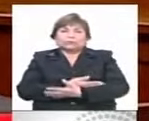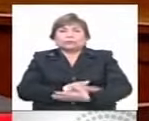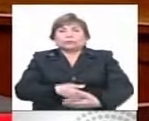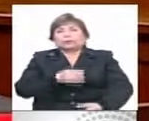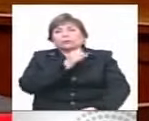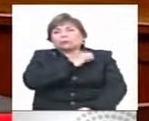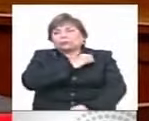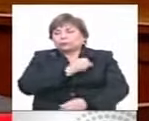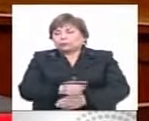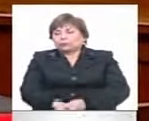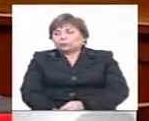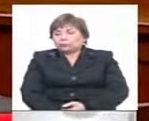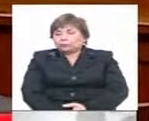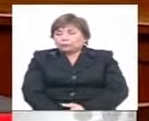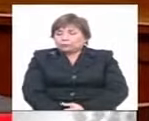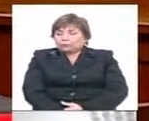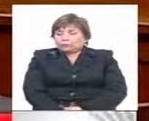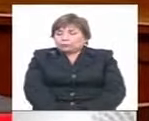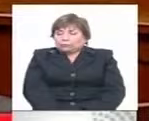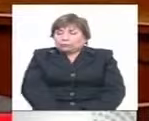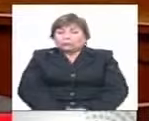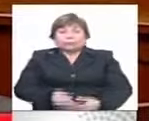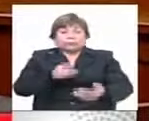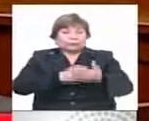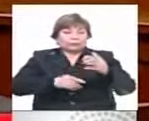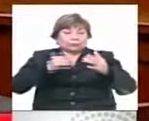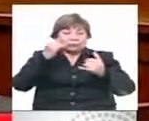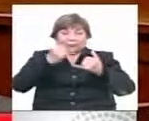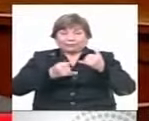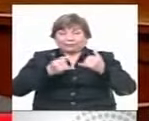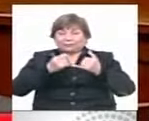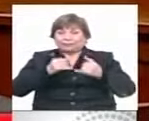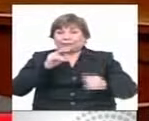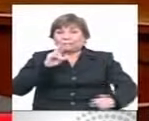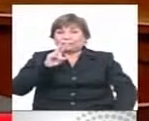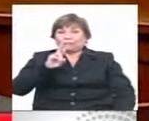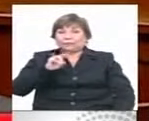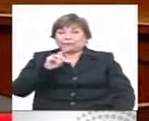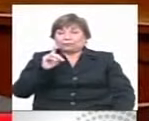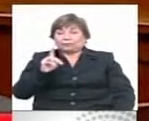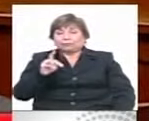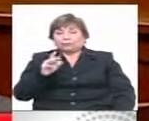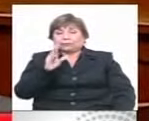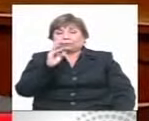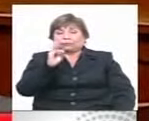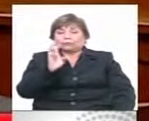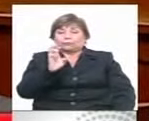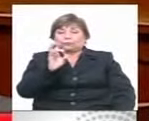secundaria. Es así que al finalizar el 2021,